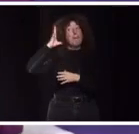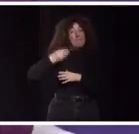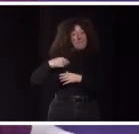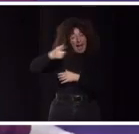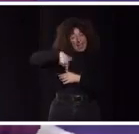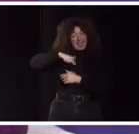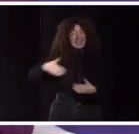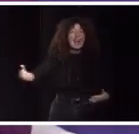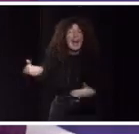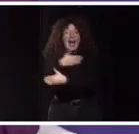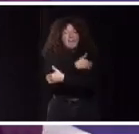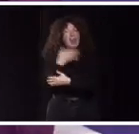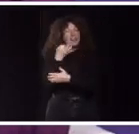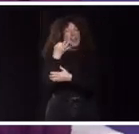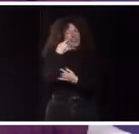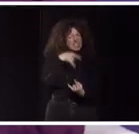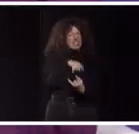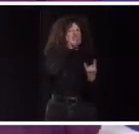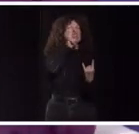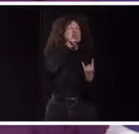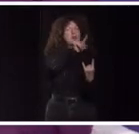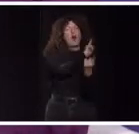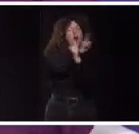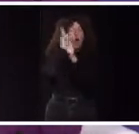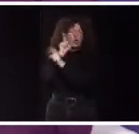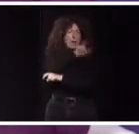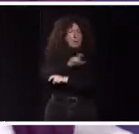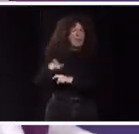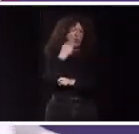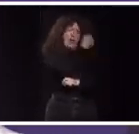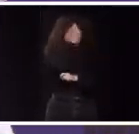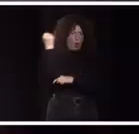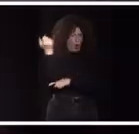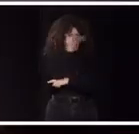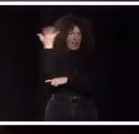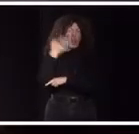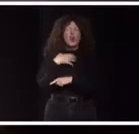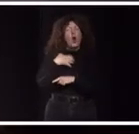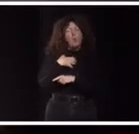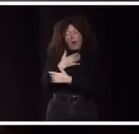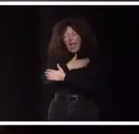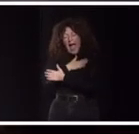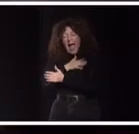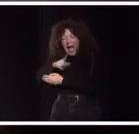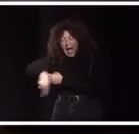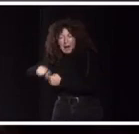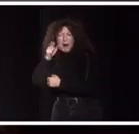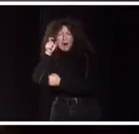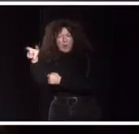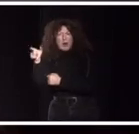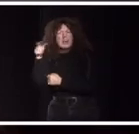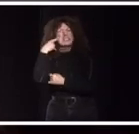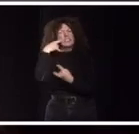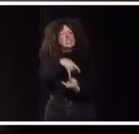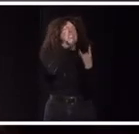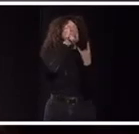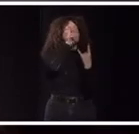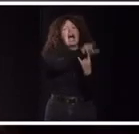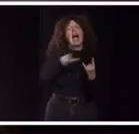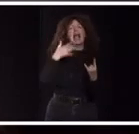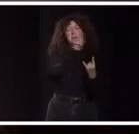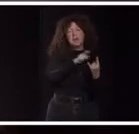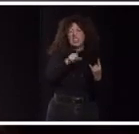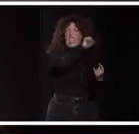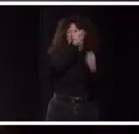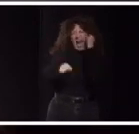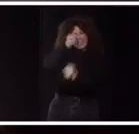falta enseñarle los dientes a los poderosos. No se puede amar a un pueblo sin enseñarle los dientes a los genocidas